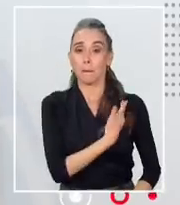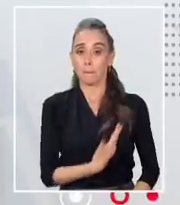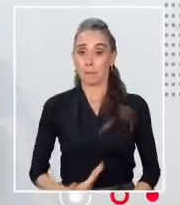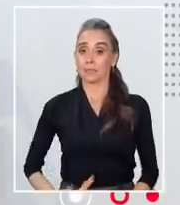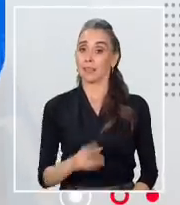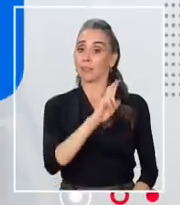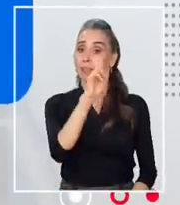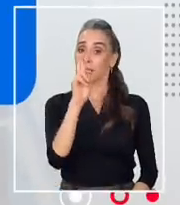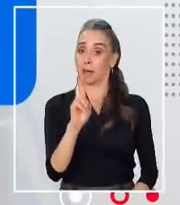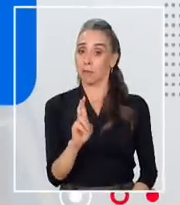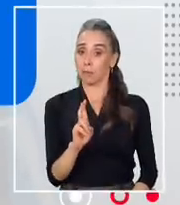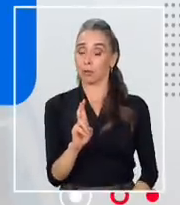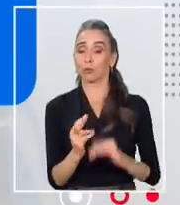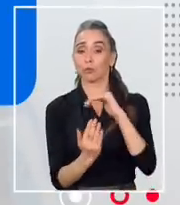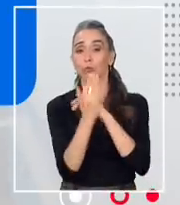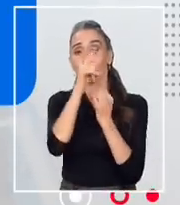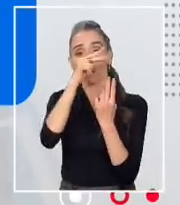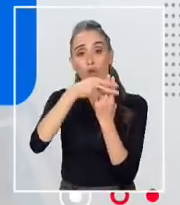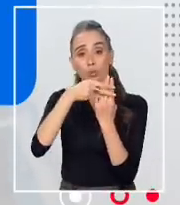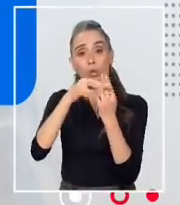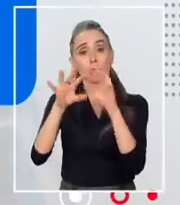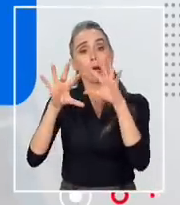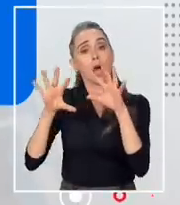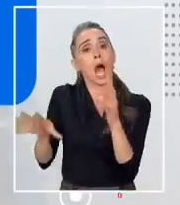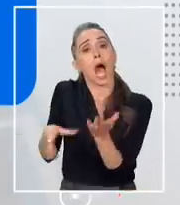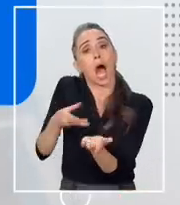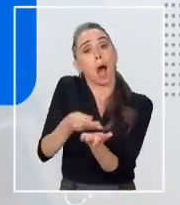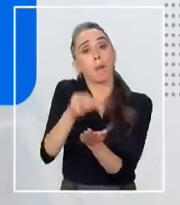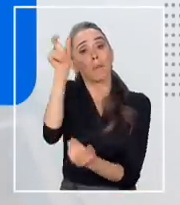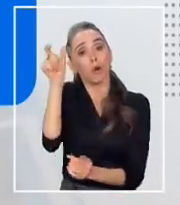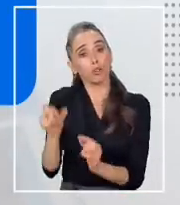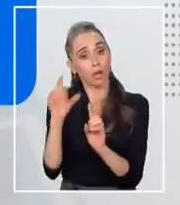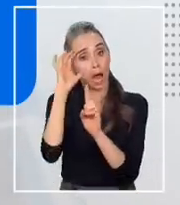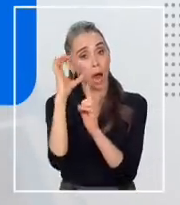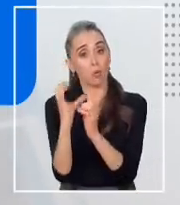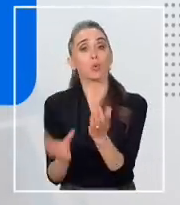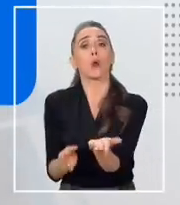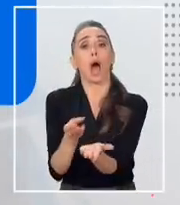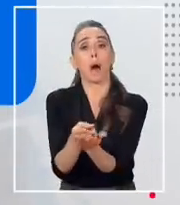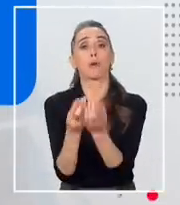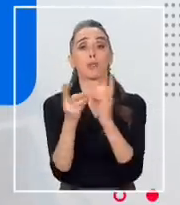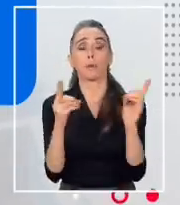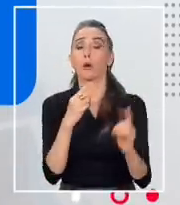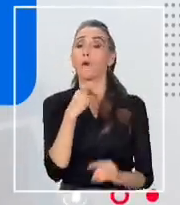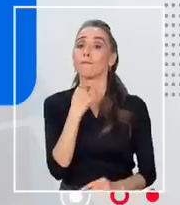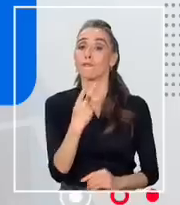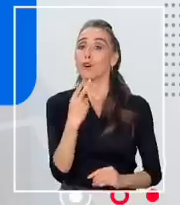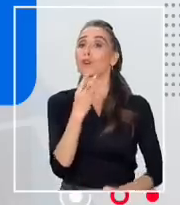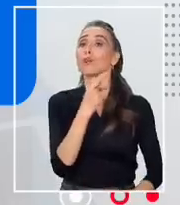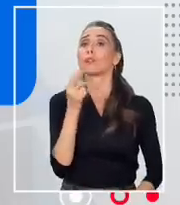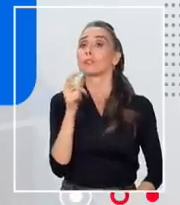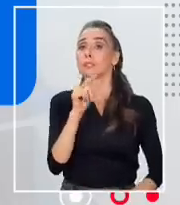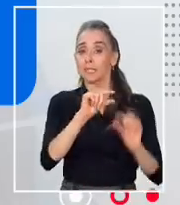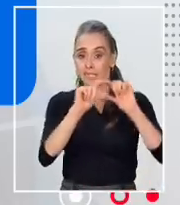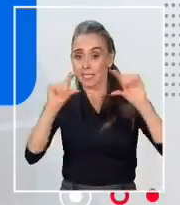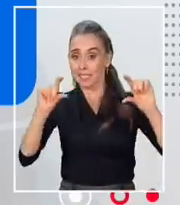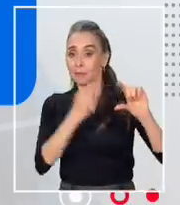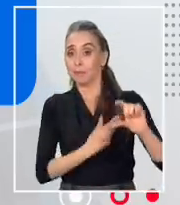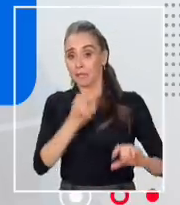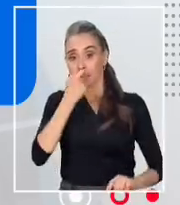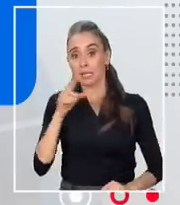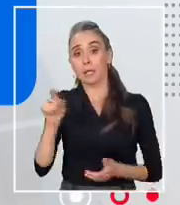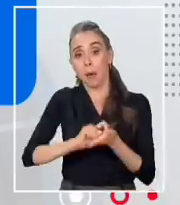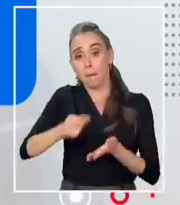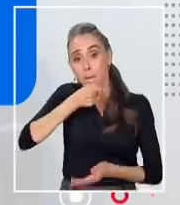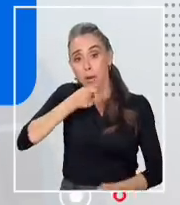de la República, vía Twitter, resaltó el aporte a la cultura y a la democracia. Hoy ha partido Augusto Góngora, gran periodista que llevó